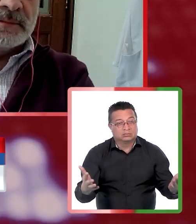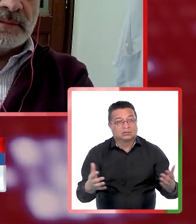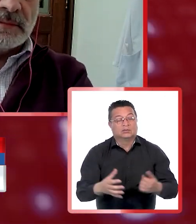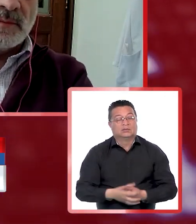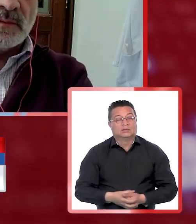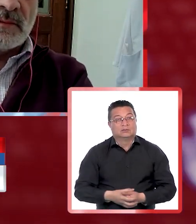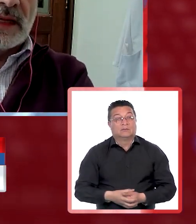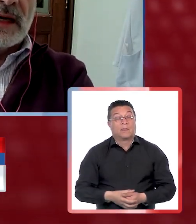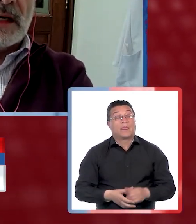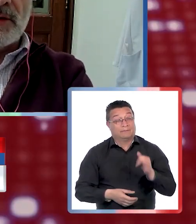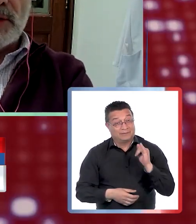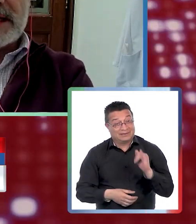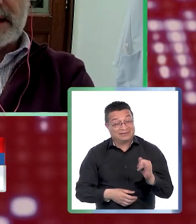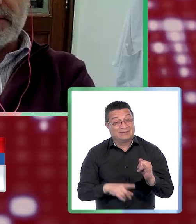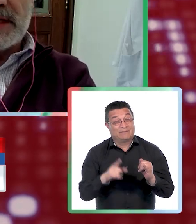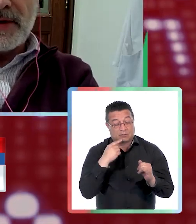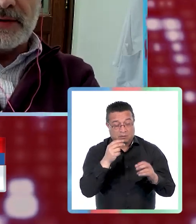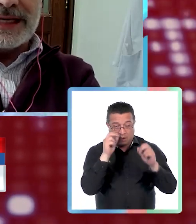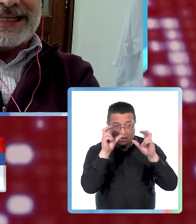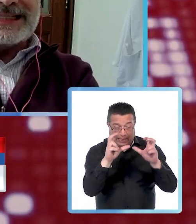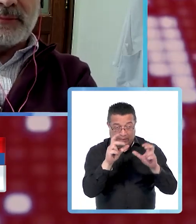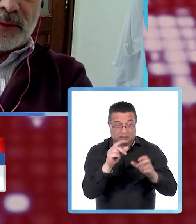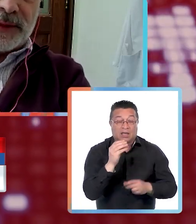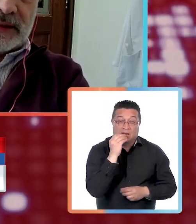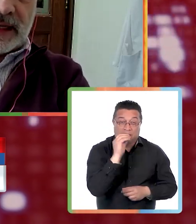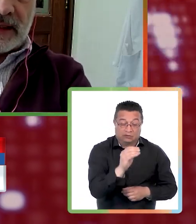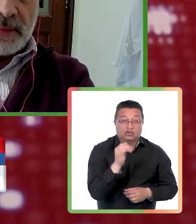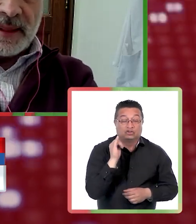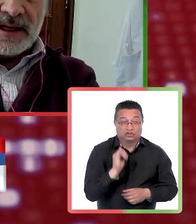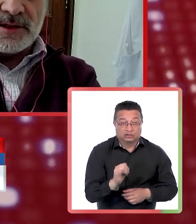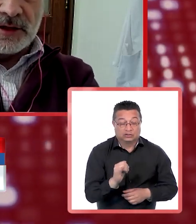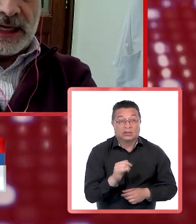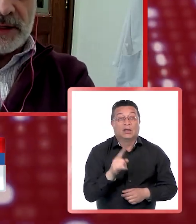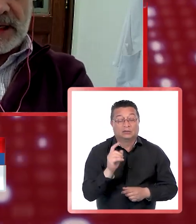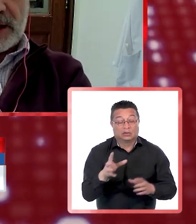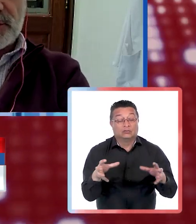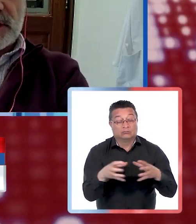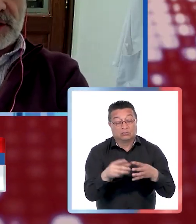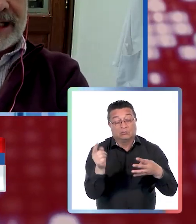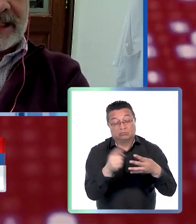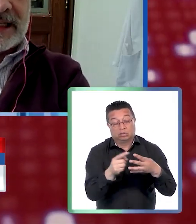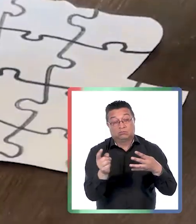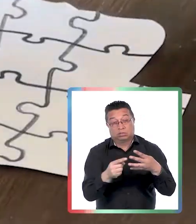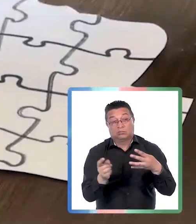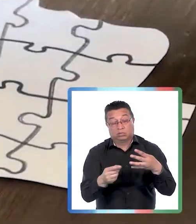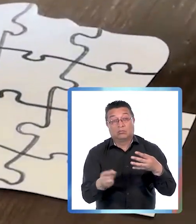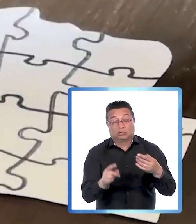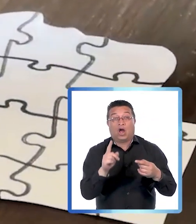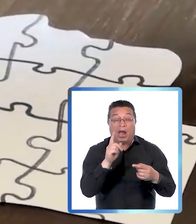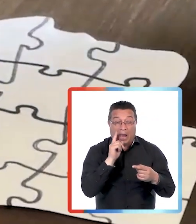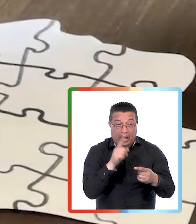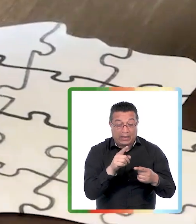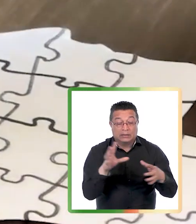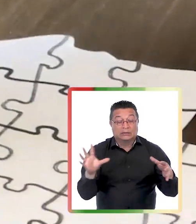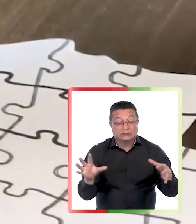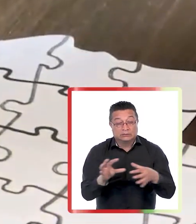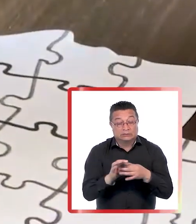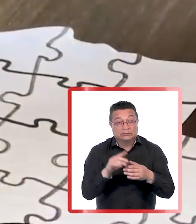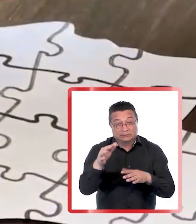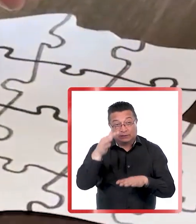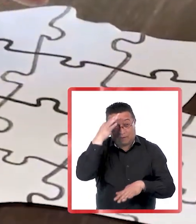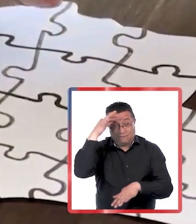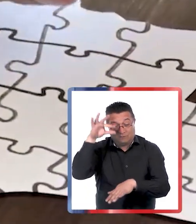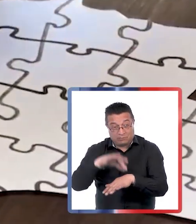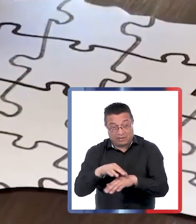delante. Claro, no es que sea un llamado de alerta propiamente tal, sino que hay una asociación estadística